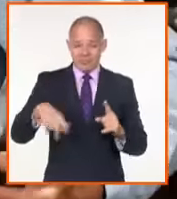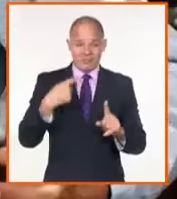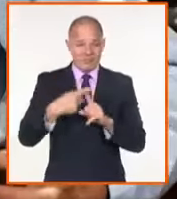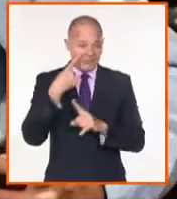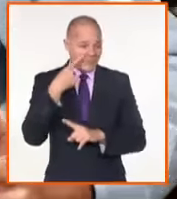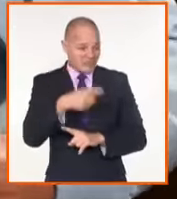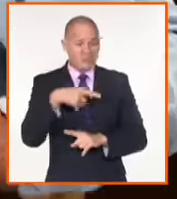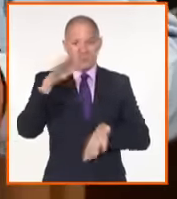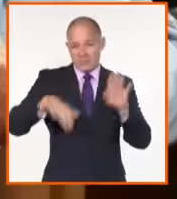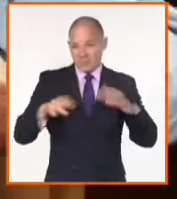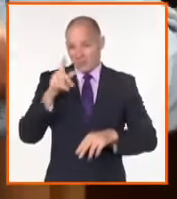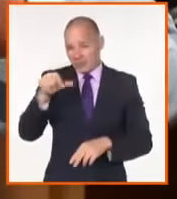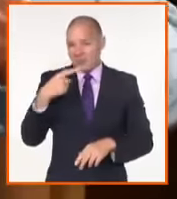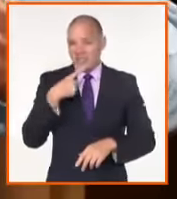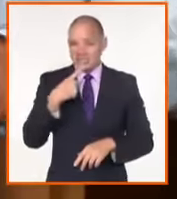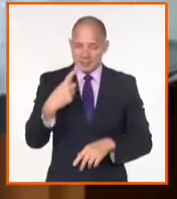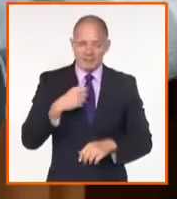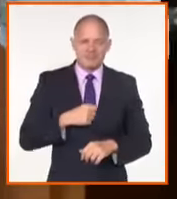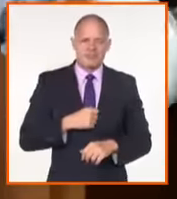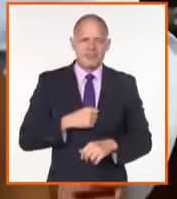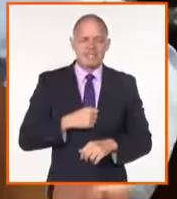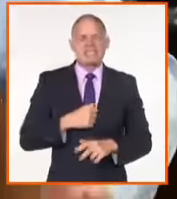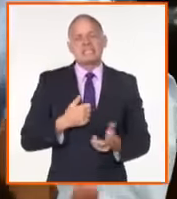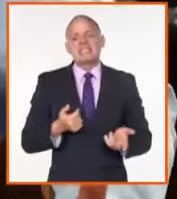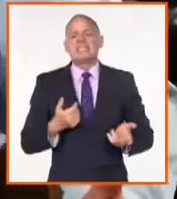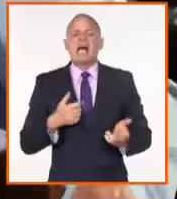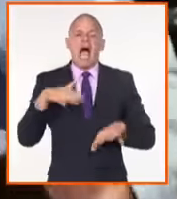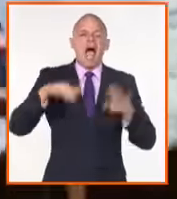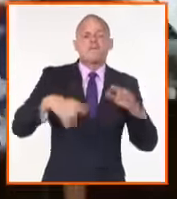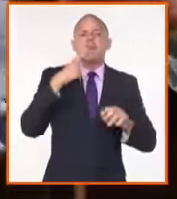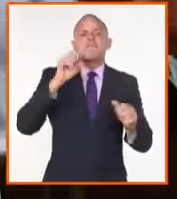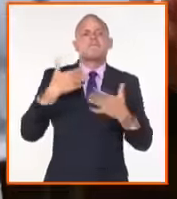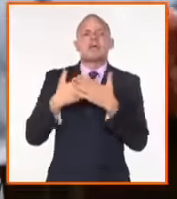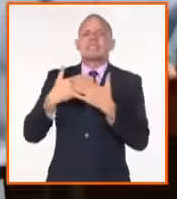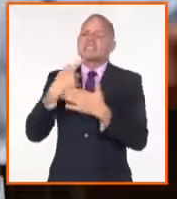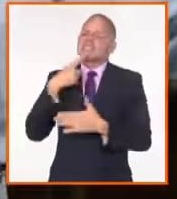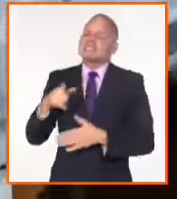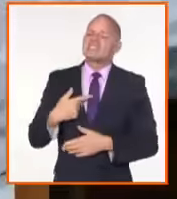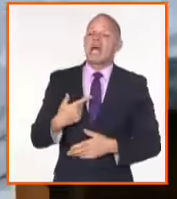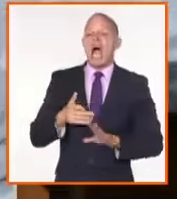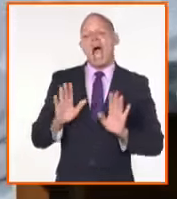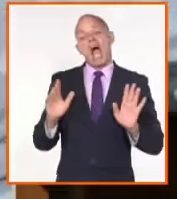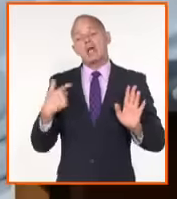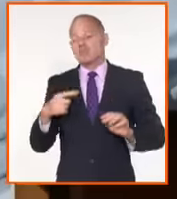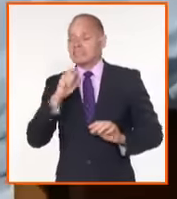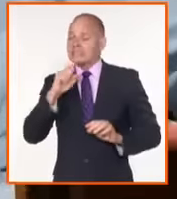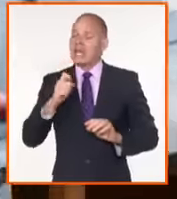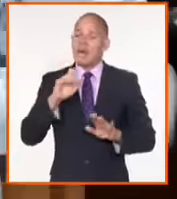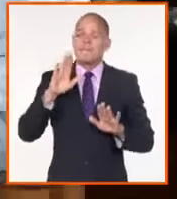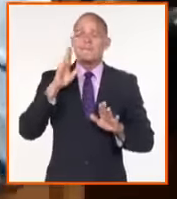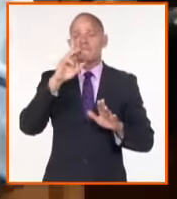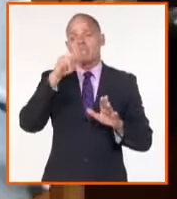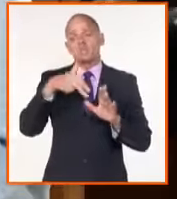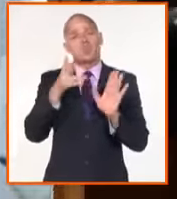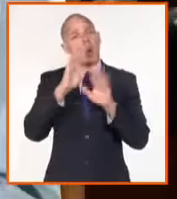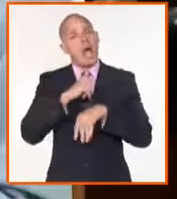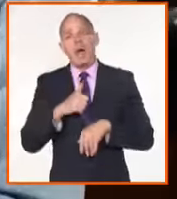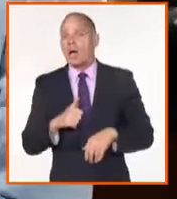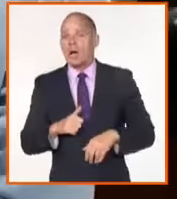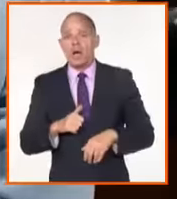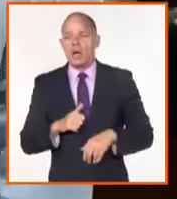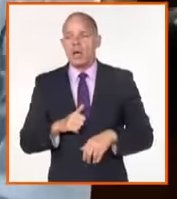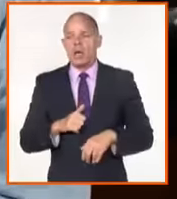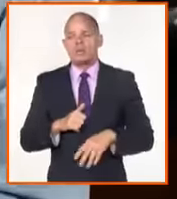falta financiamiento, y hacer sin limitaciones todo lo otro que puede hacer. Digamos, ya no puedo hacer esto, pero todo lo otro que puedo